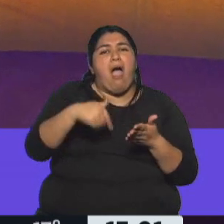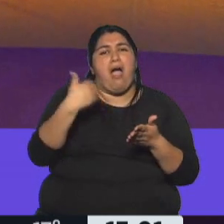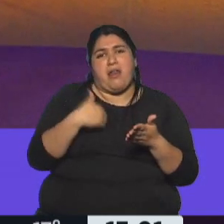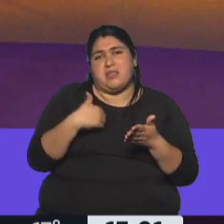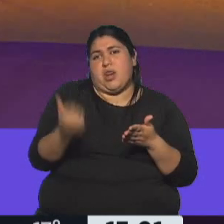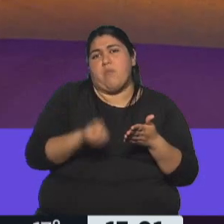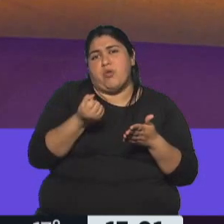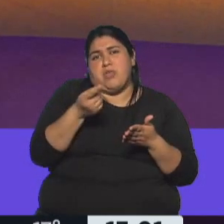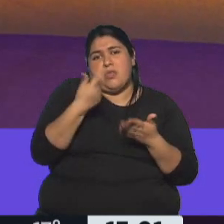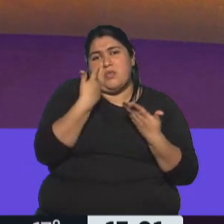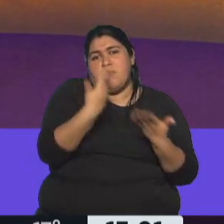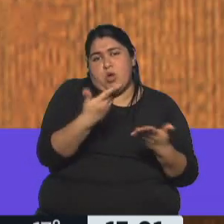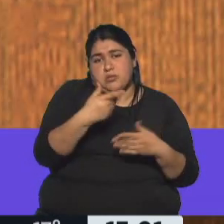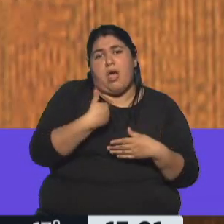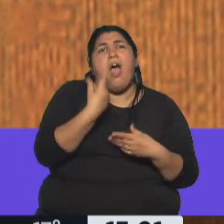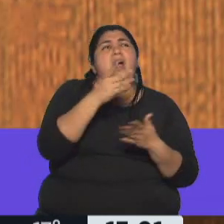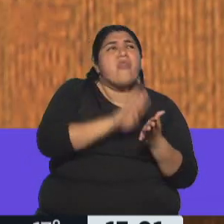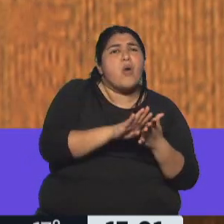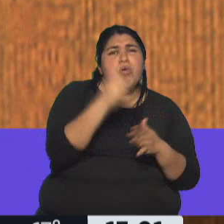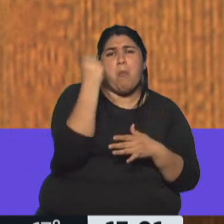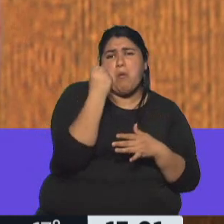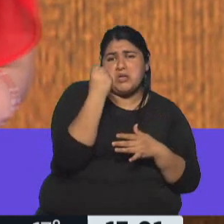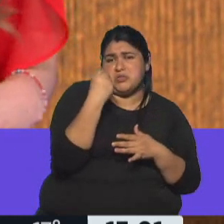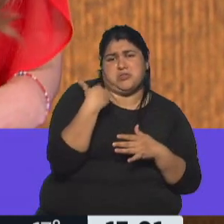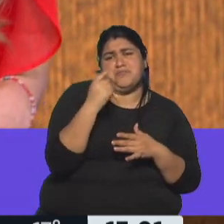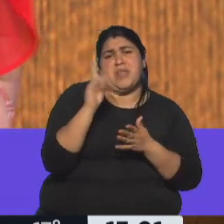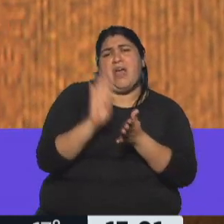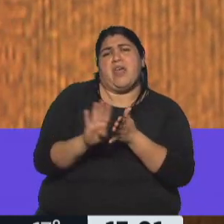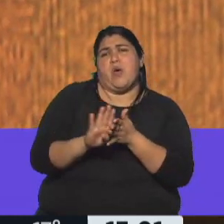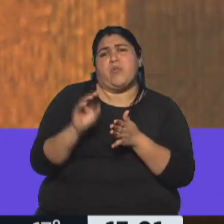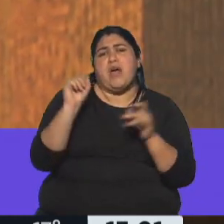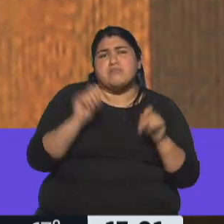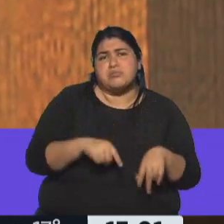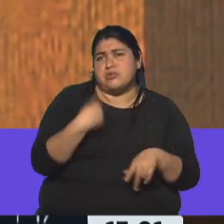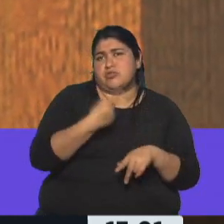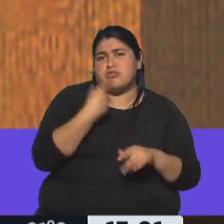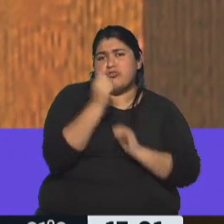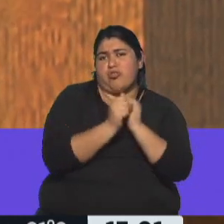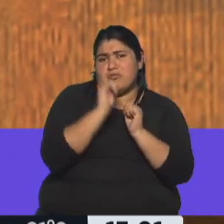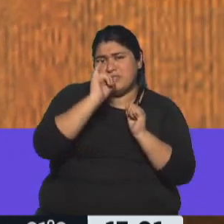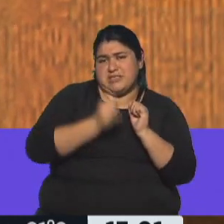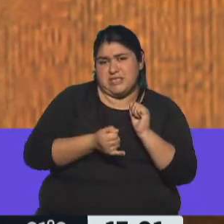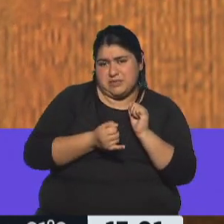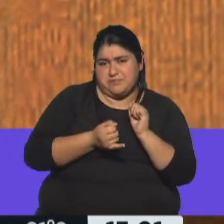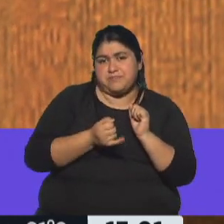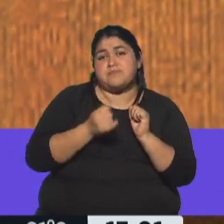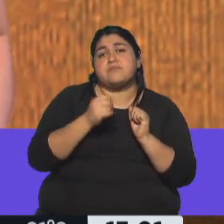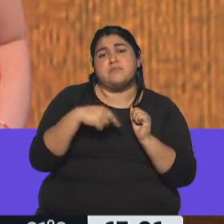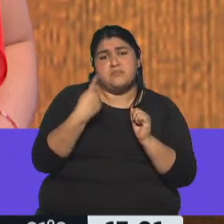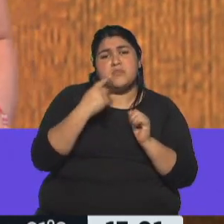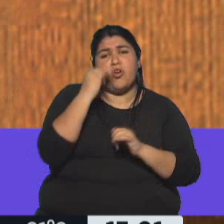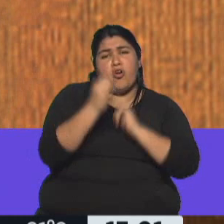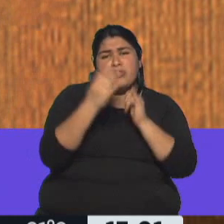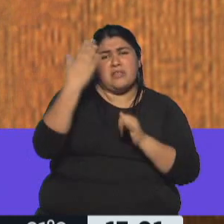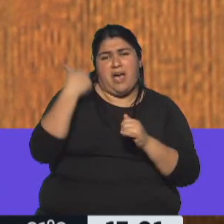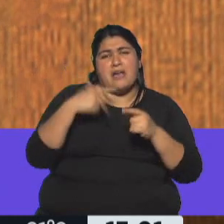importar más que la deuda en pesos, que es la deuda en moneda nacional, que es la que emitimos. Y que en todo caso, yo lo conté el otro día, quizás es un poco técnico,